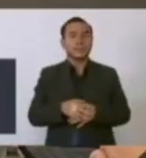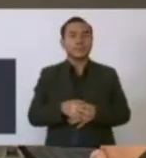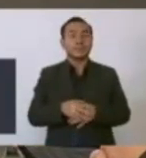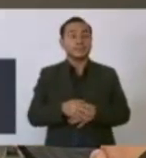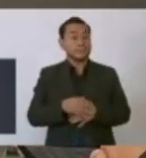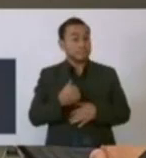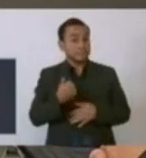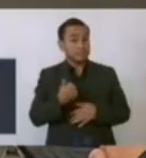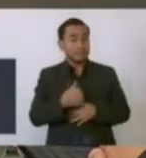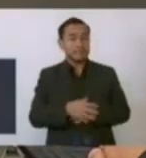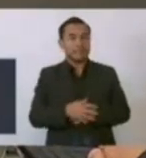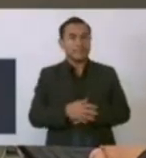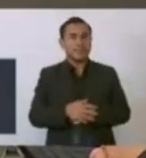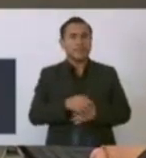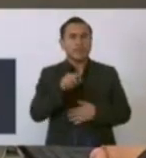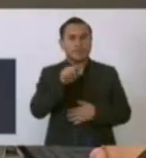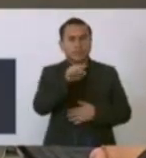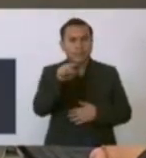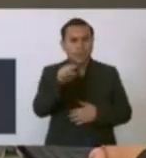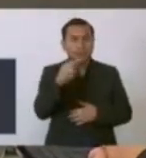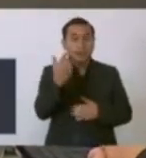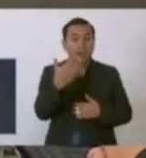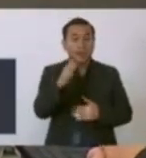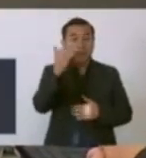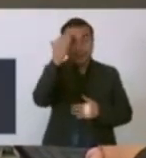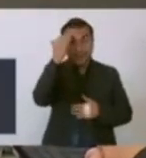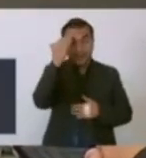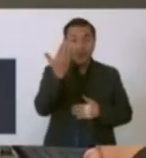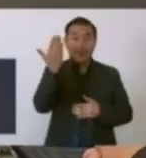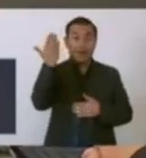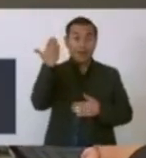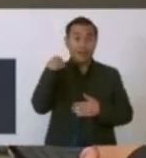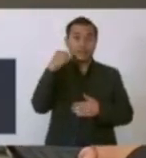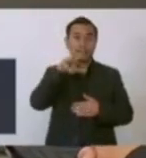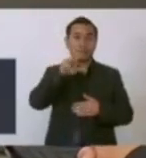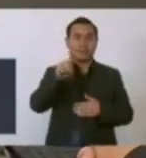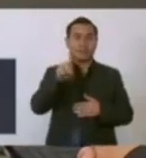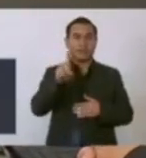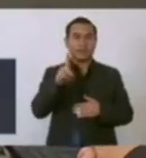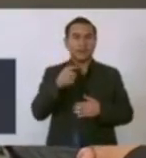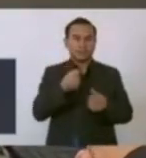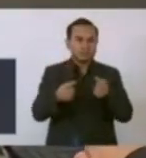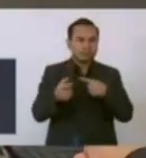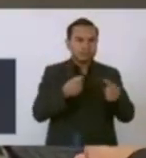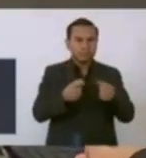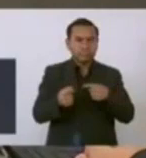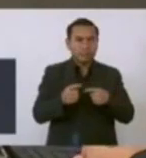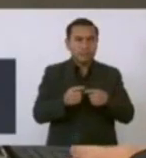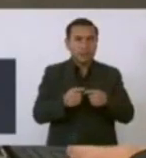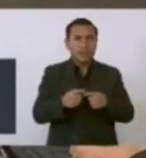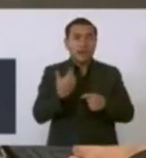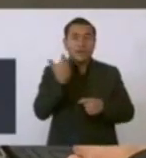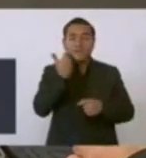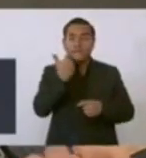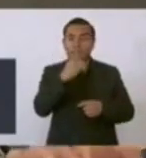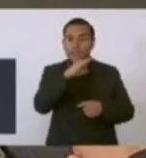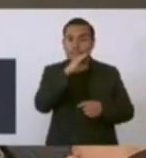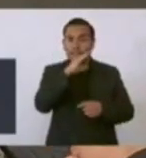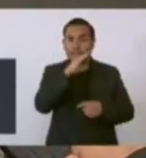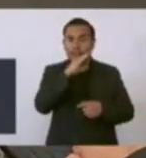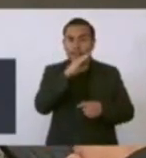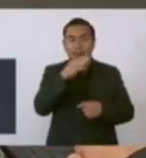Bien, como ustedes saben, desde el 31 de diciembre se ha tenido conocimiento de la existencia de una enfermedad altamente